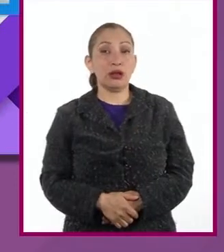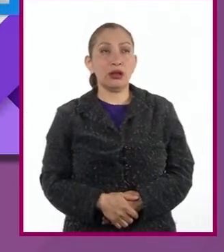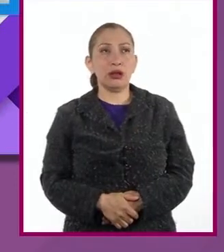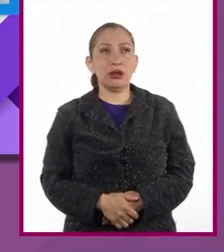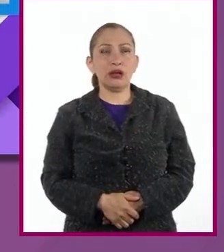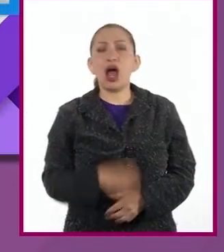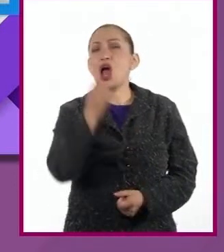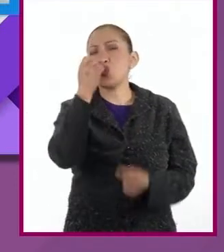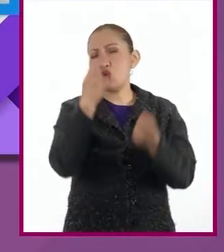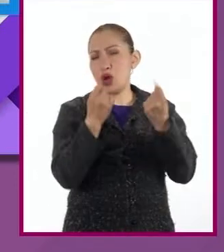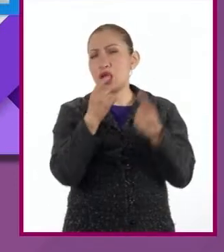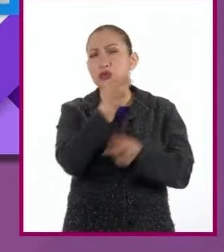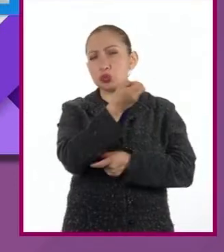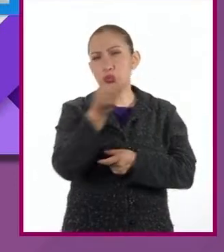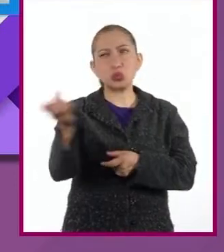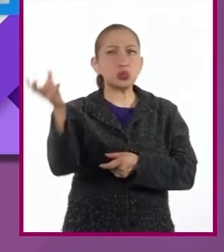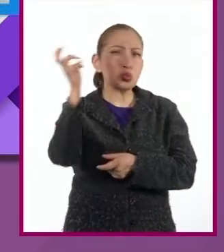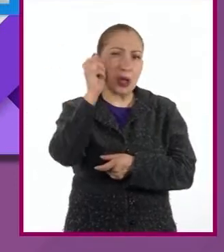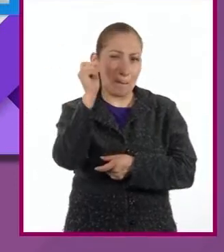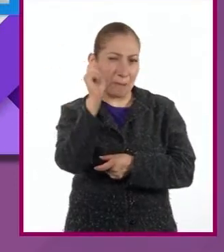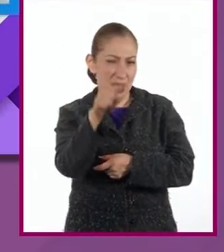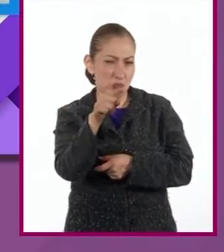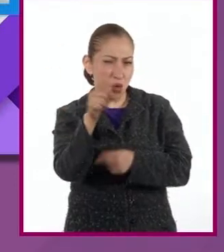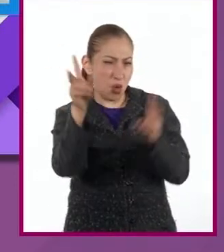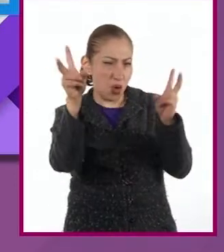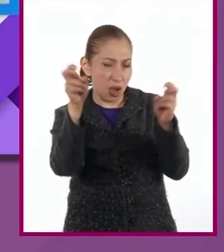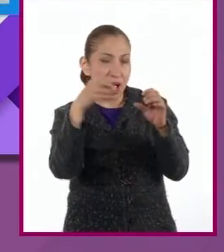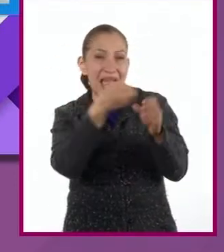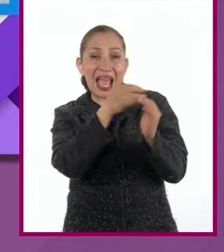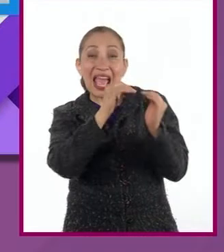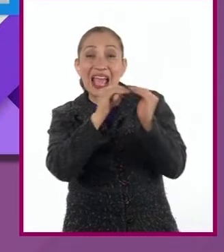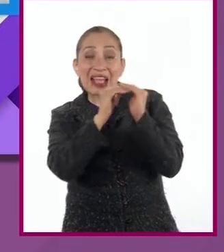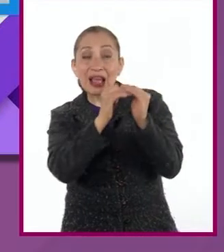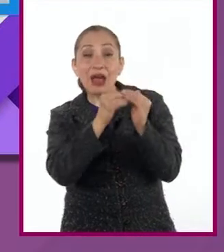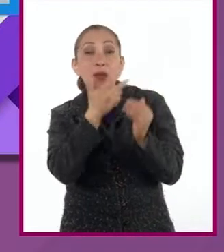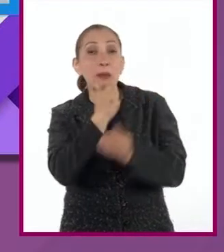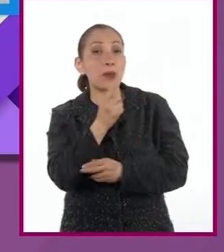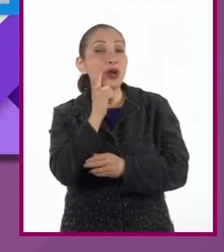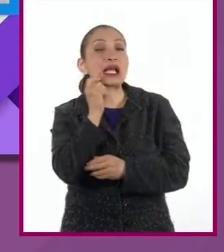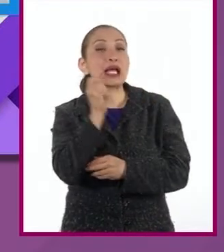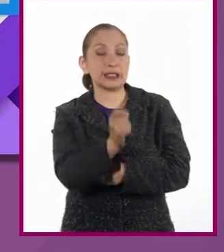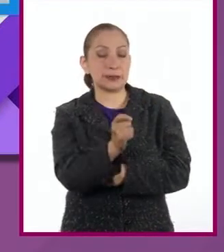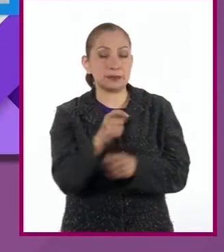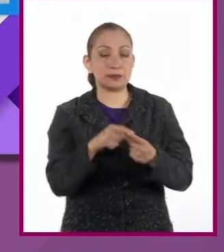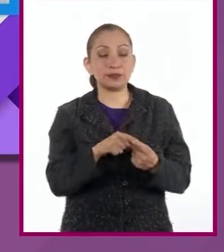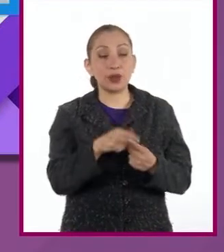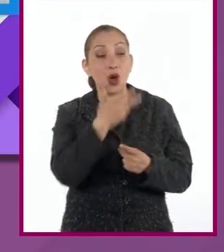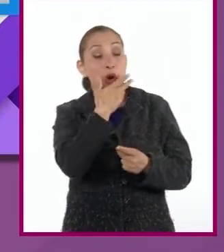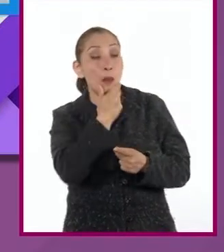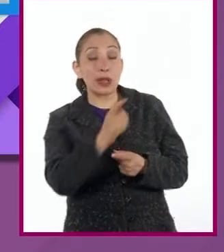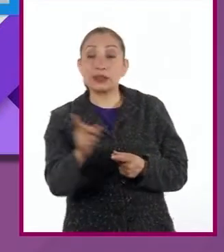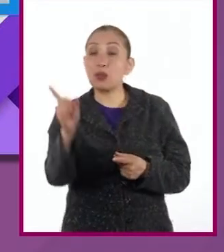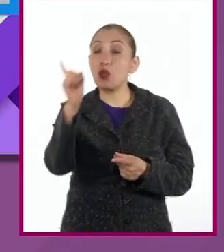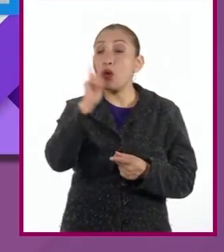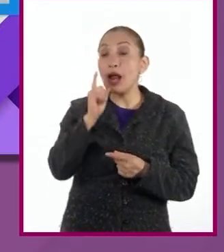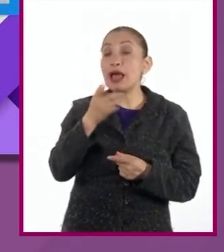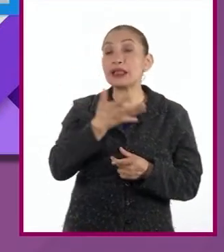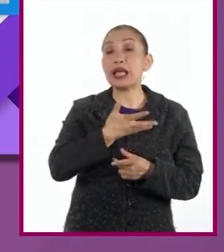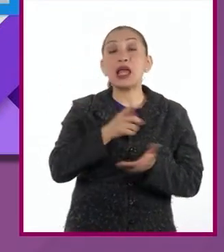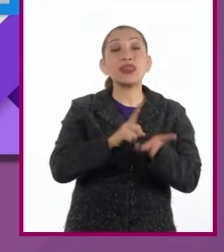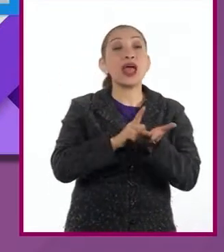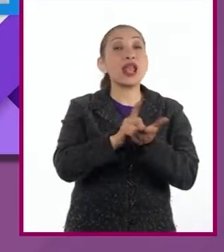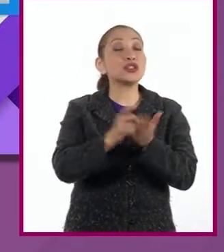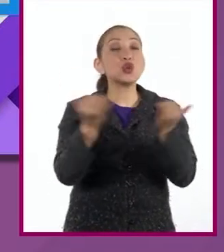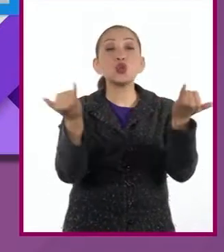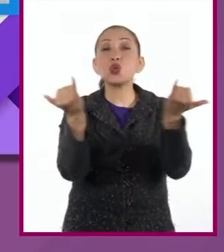Algunas de las frases que he escuchado respecto de la equidad de género son que hombres y mujeres tenemos derecho a